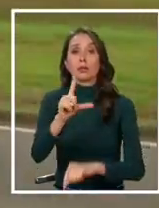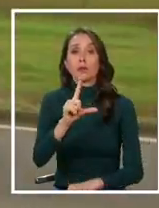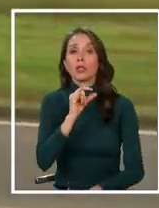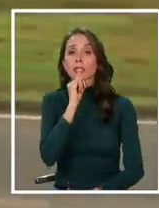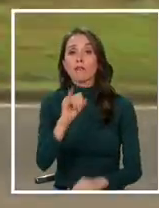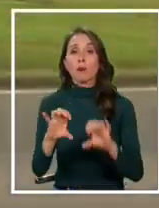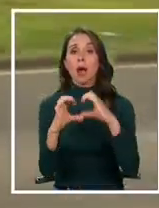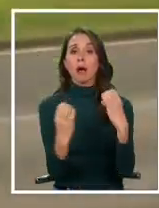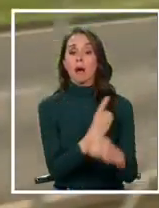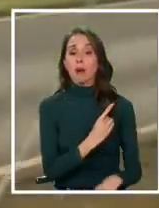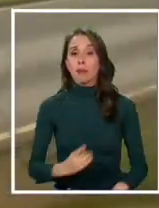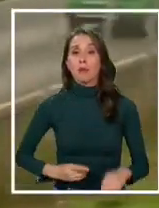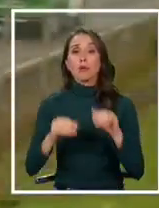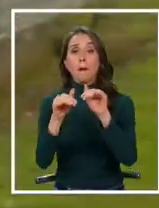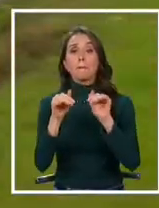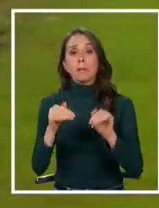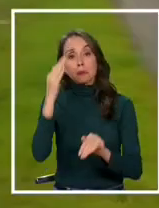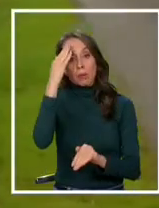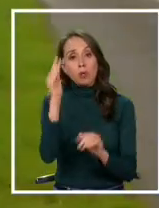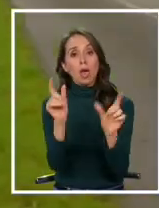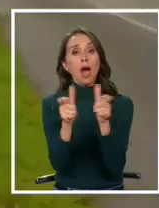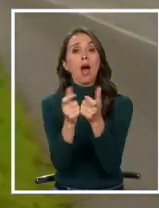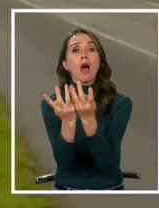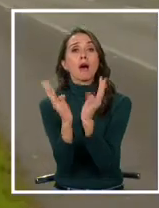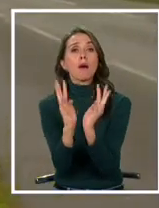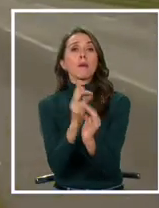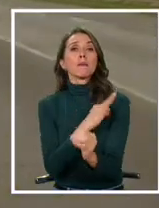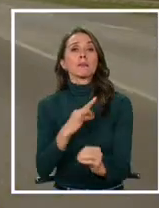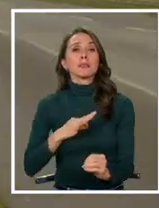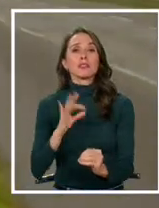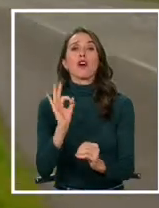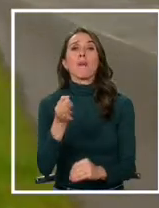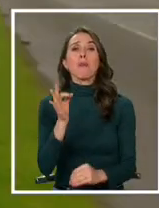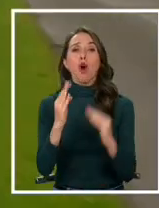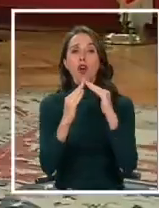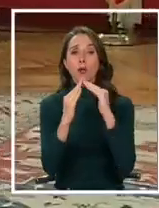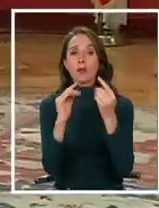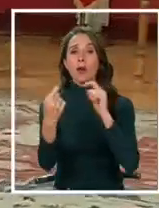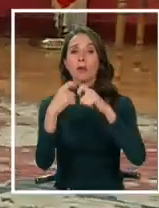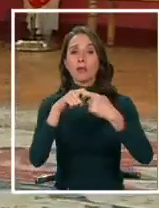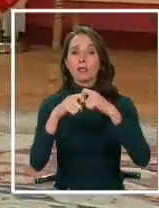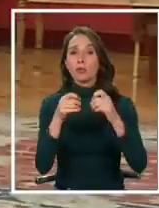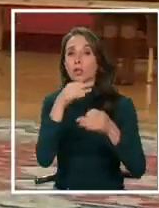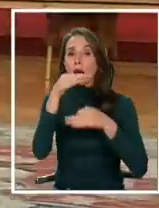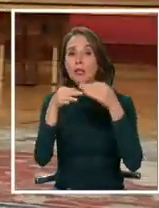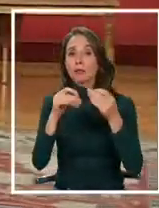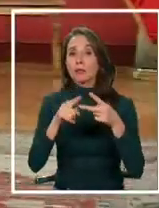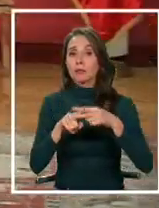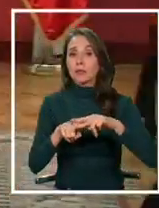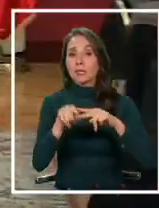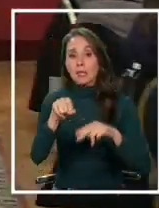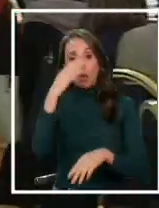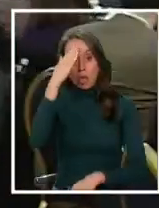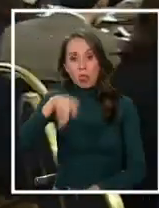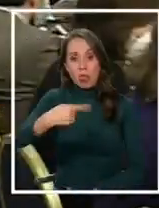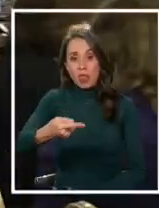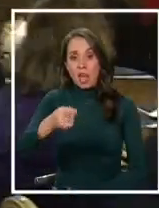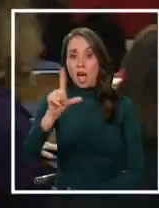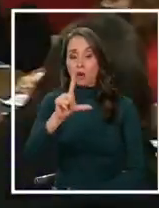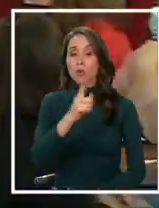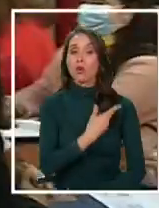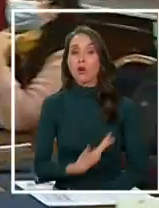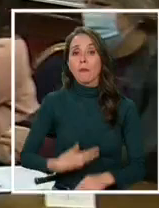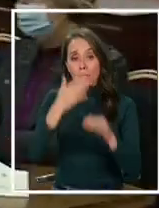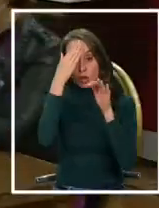lunes en la cámara mismo día que el comité político de la moneda discuta las recomendaciones técnicas ese día el gobierno